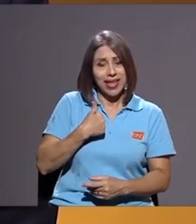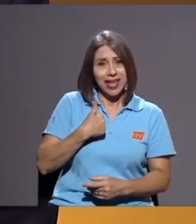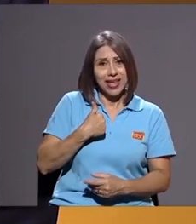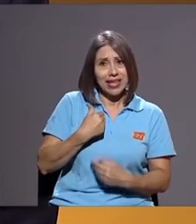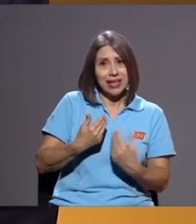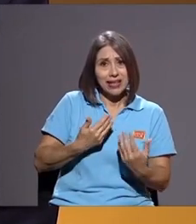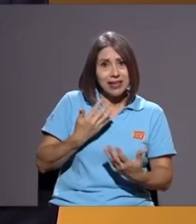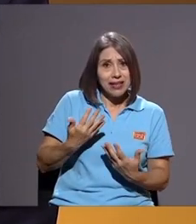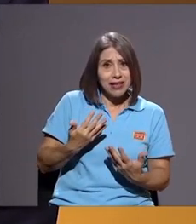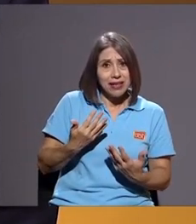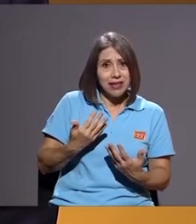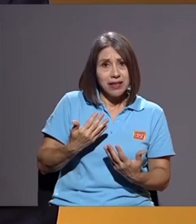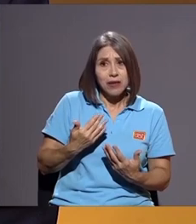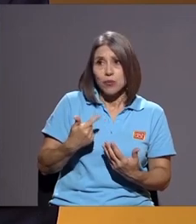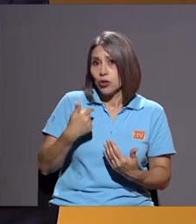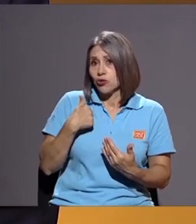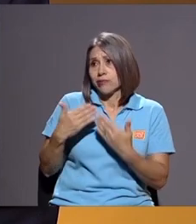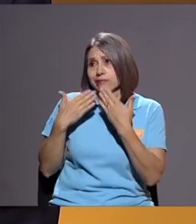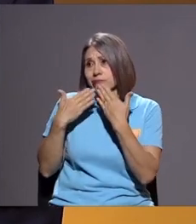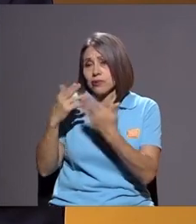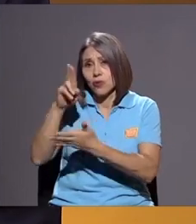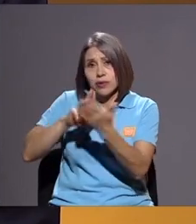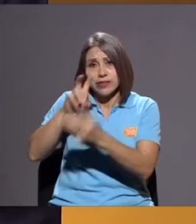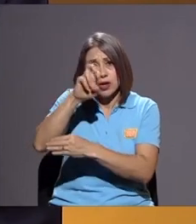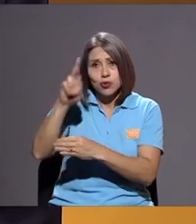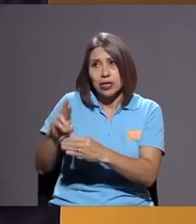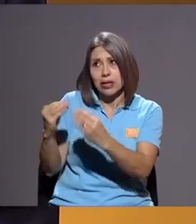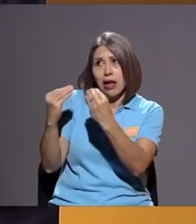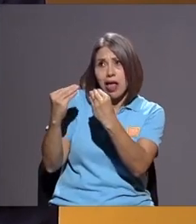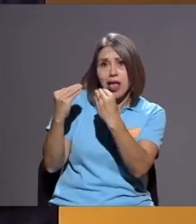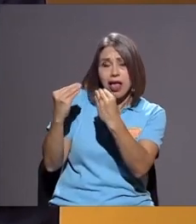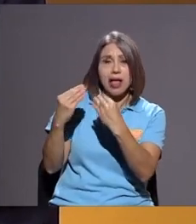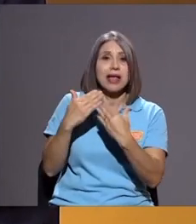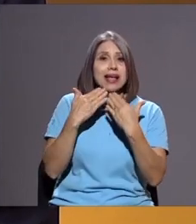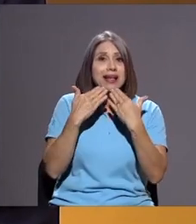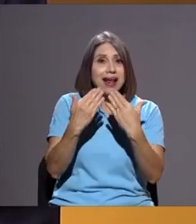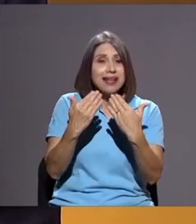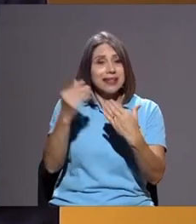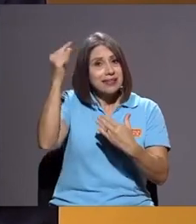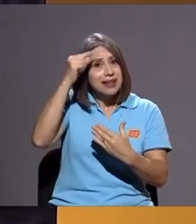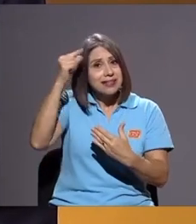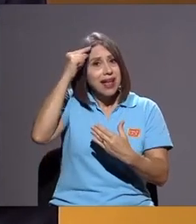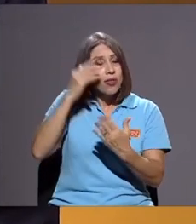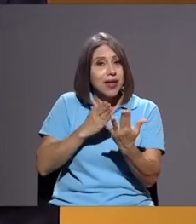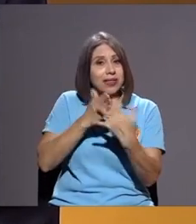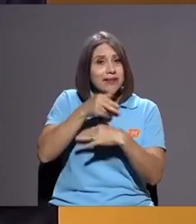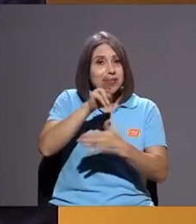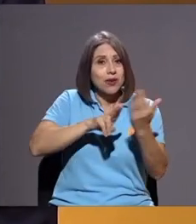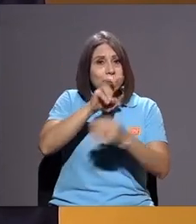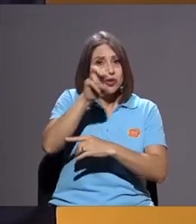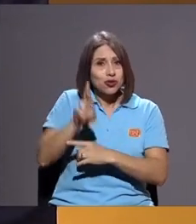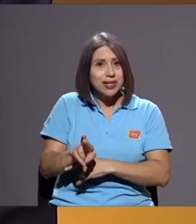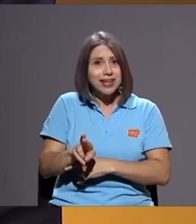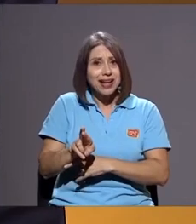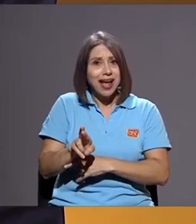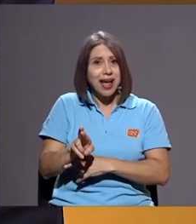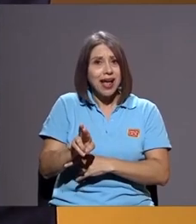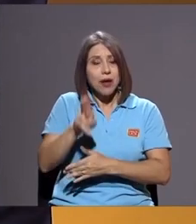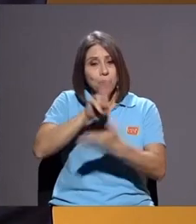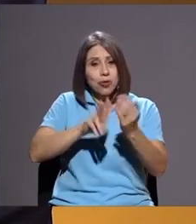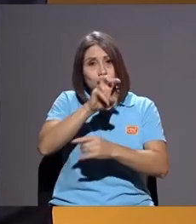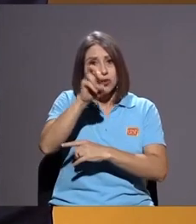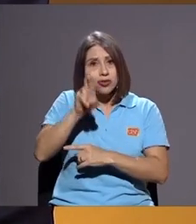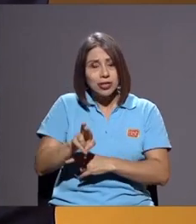que yo leo mi información a la universidad de costa rica al estado a través de la universidad de costa rica solo la universidad de salida como de icono para